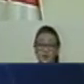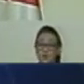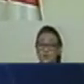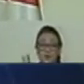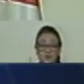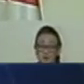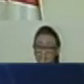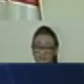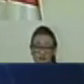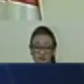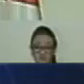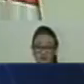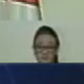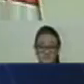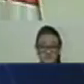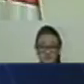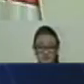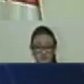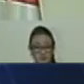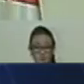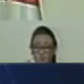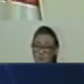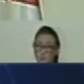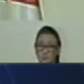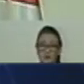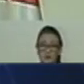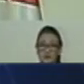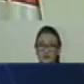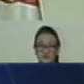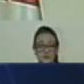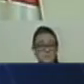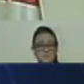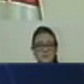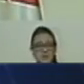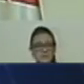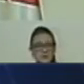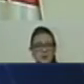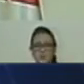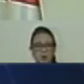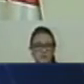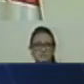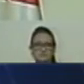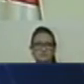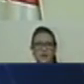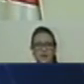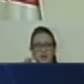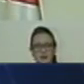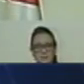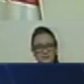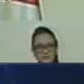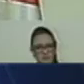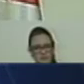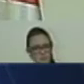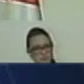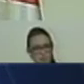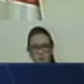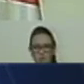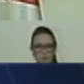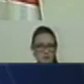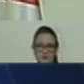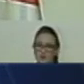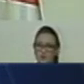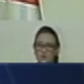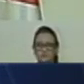elección directa para presidente de la República en Estados Unidos. Es la primera garantía. No tienen la garantía de elegir al presidente de la República. ¿Qué les parece a